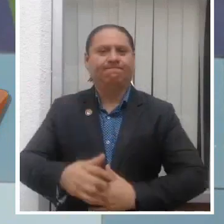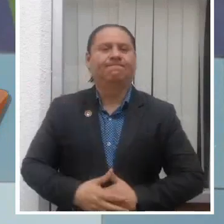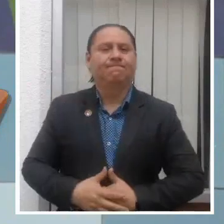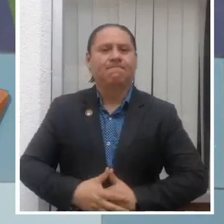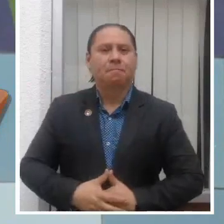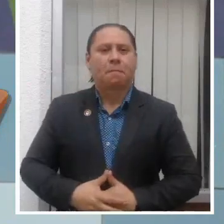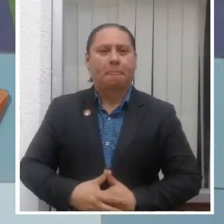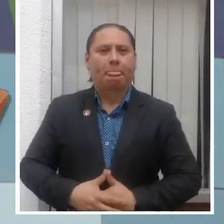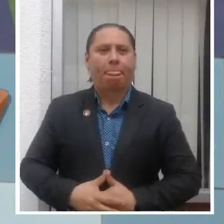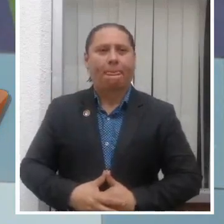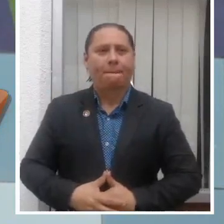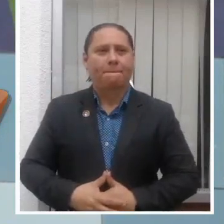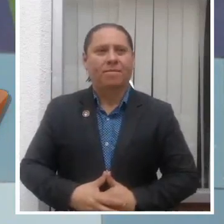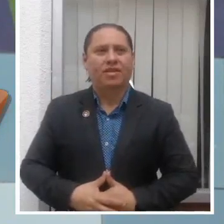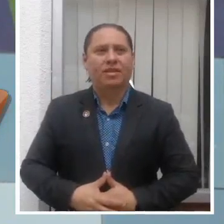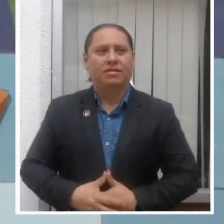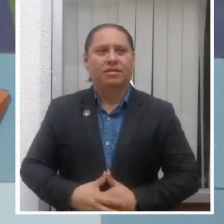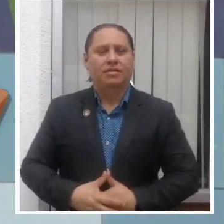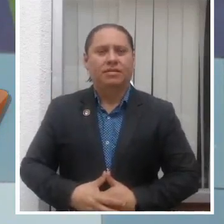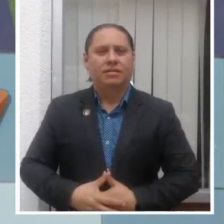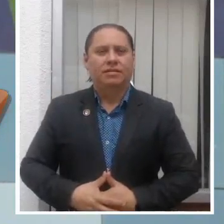evento.